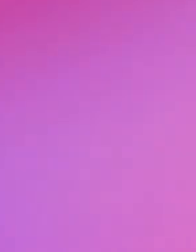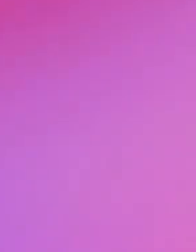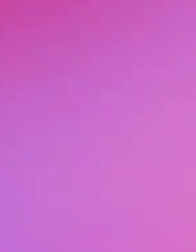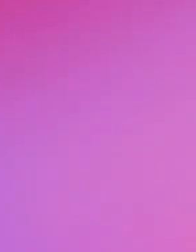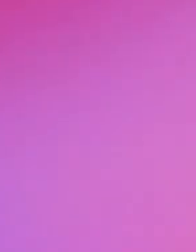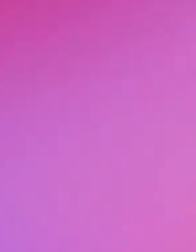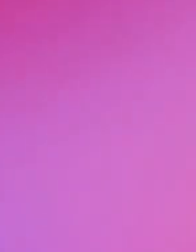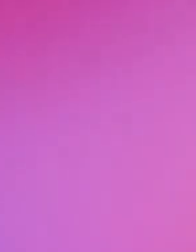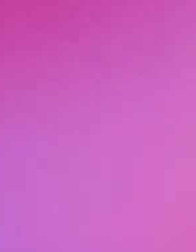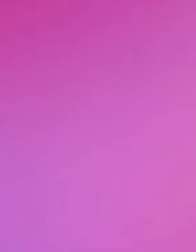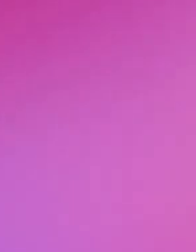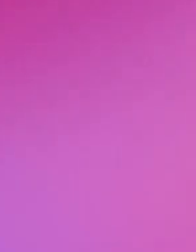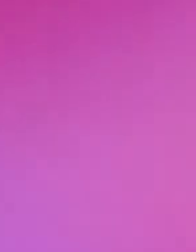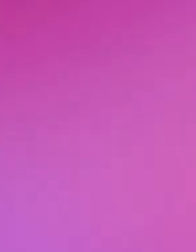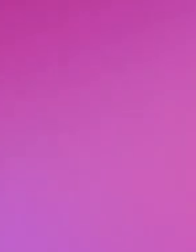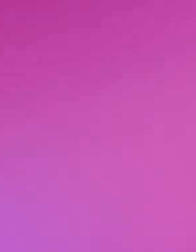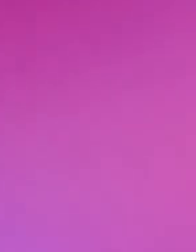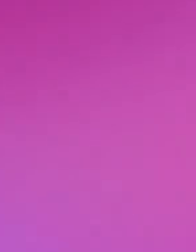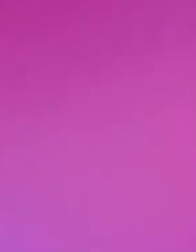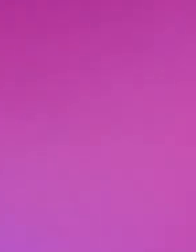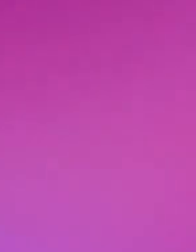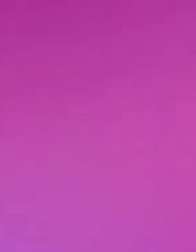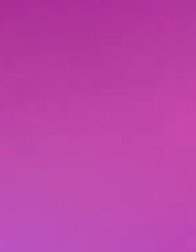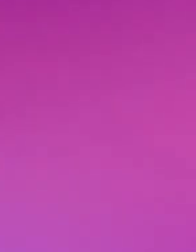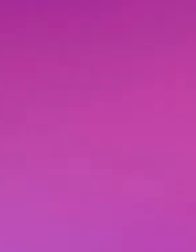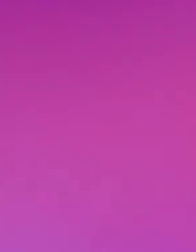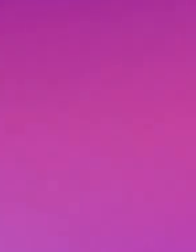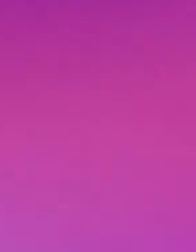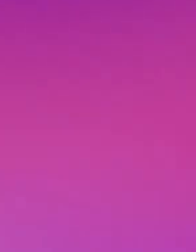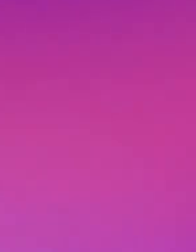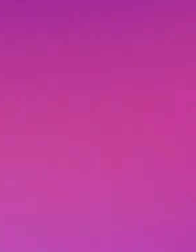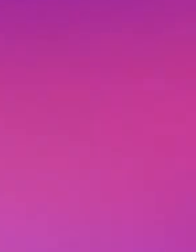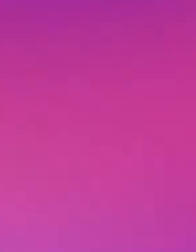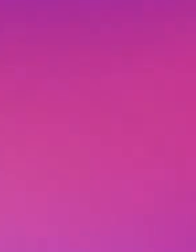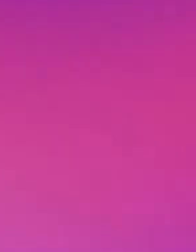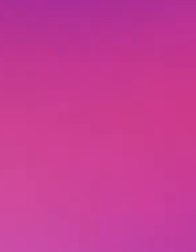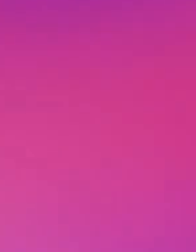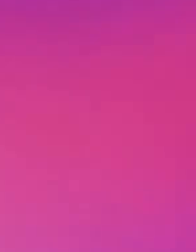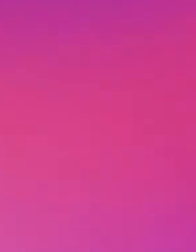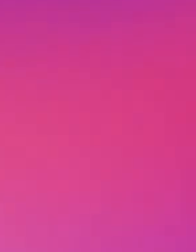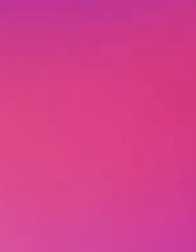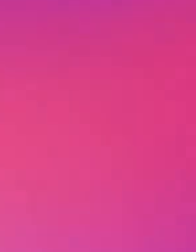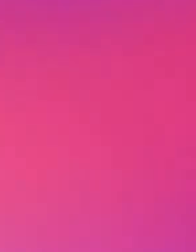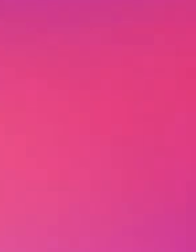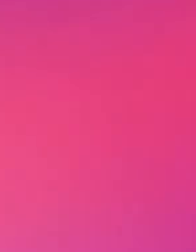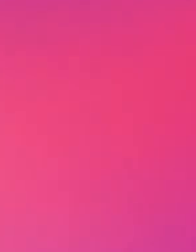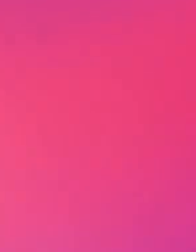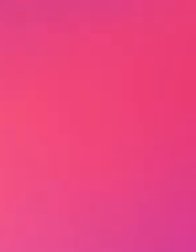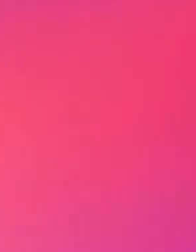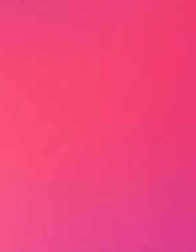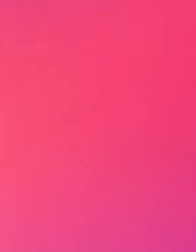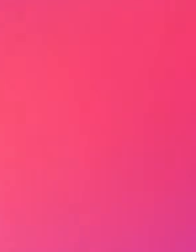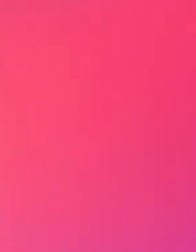libros de texto en versión digital, recuerda que los puedes encontrar en la página